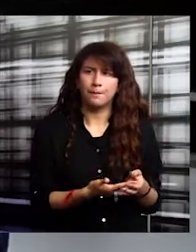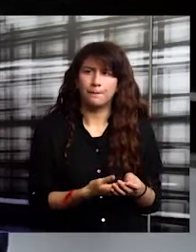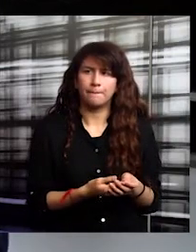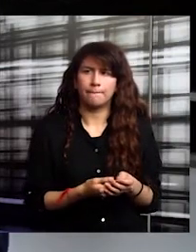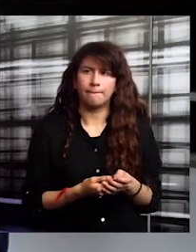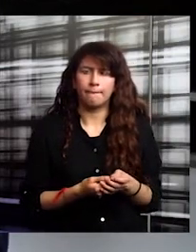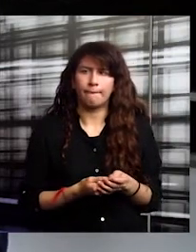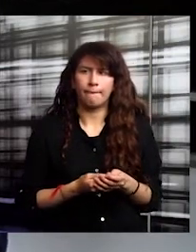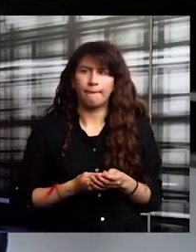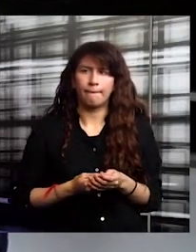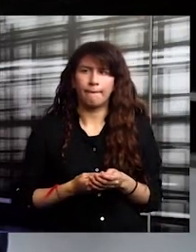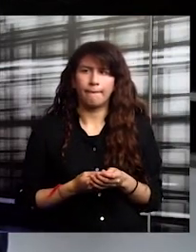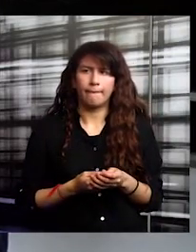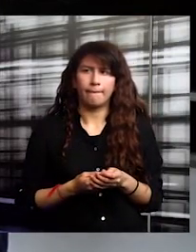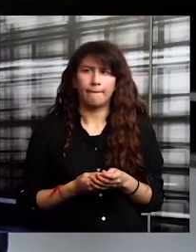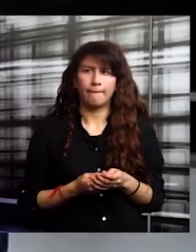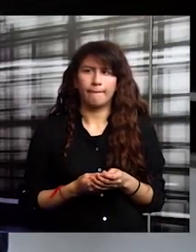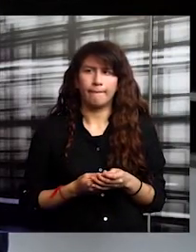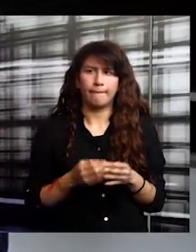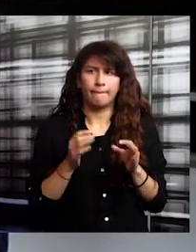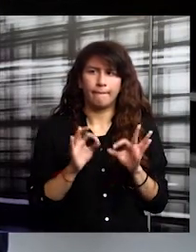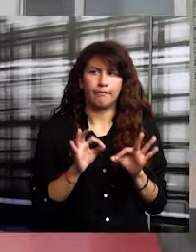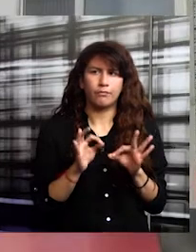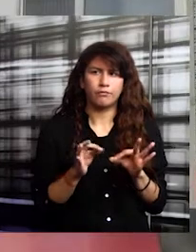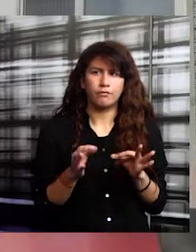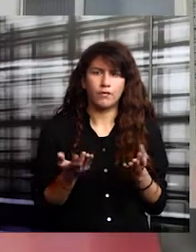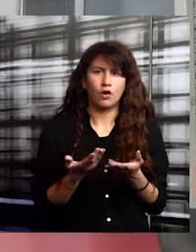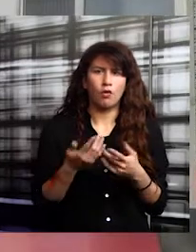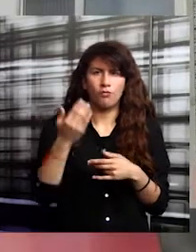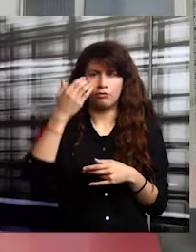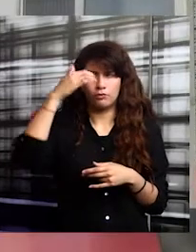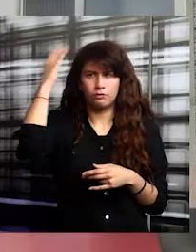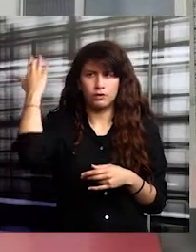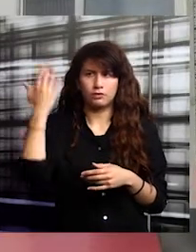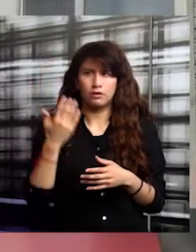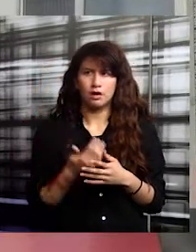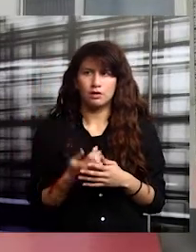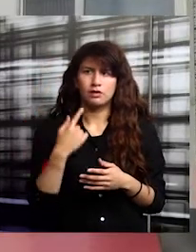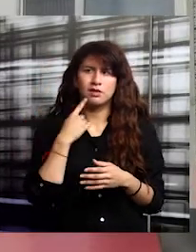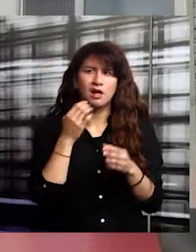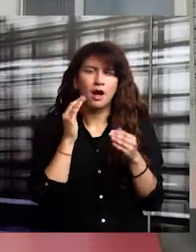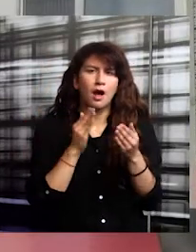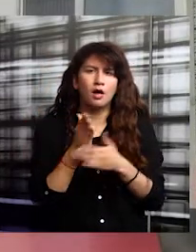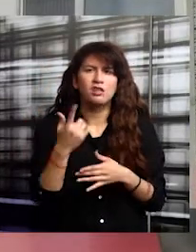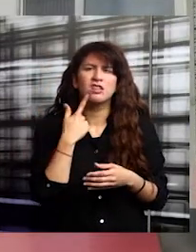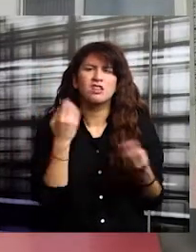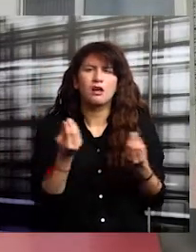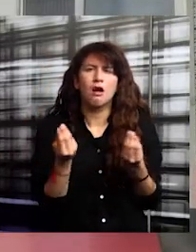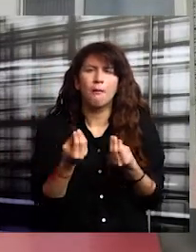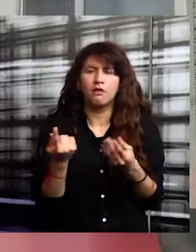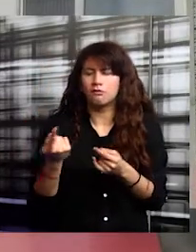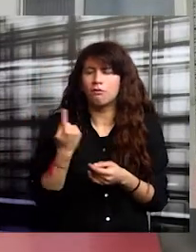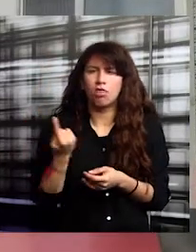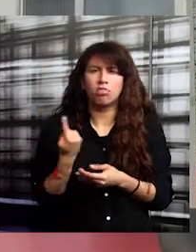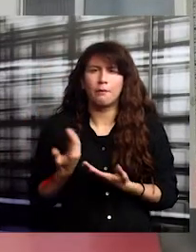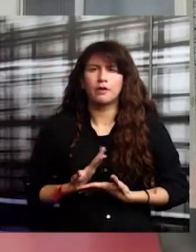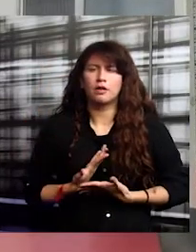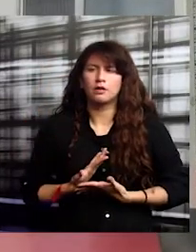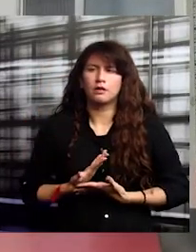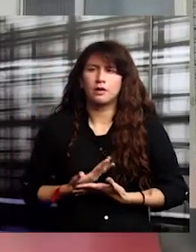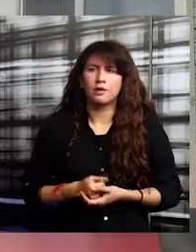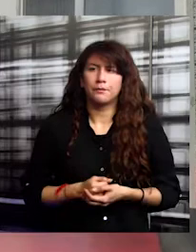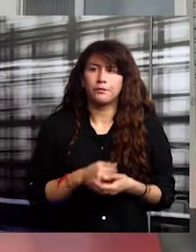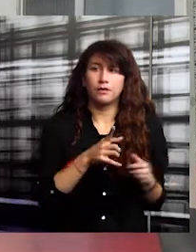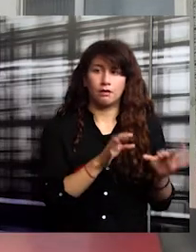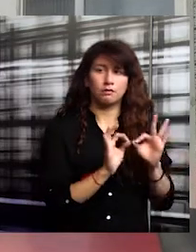viene inmediatamente qué pasa con los independientes. Exactamente, porque lo que se pretende es que sean los propios partidos